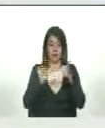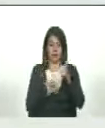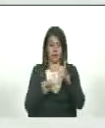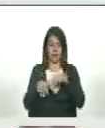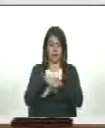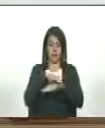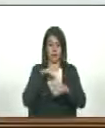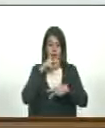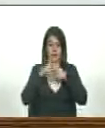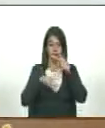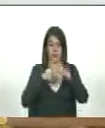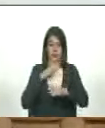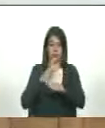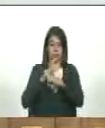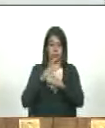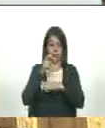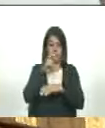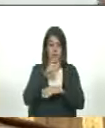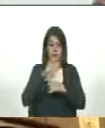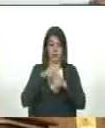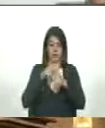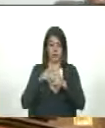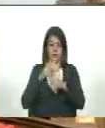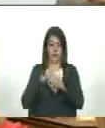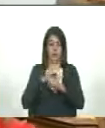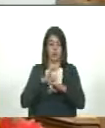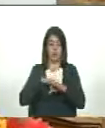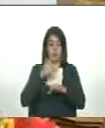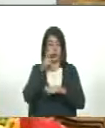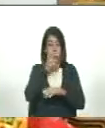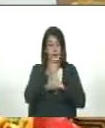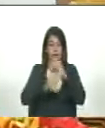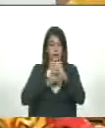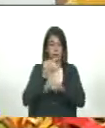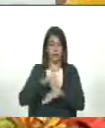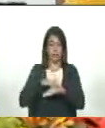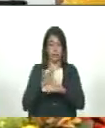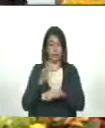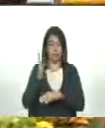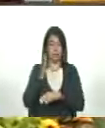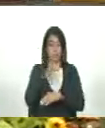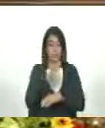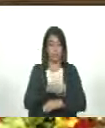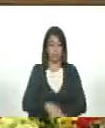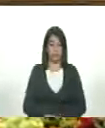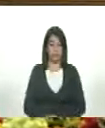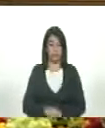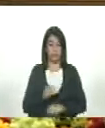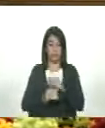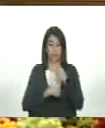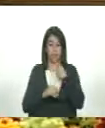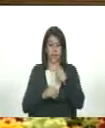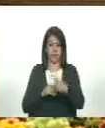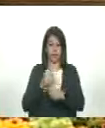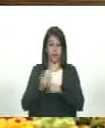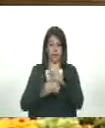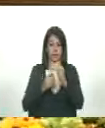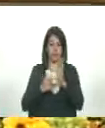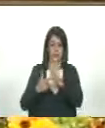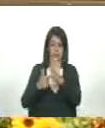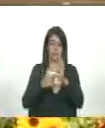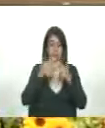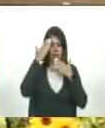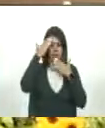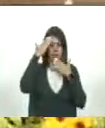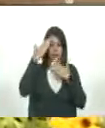viceministro de Política Antibloqueo y presidente del Observatorio de Sanciones, licenciado William Castillo.